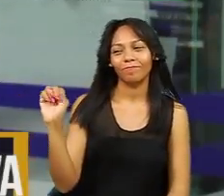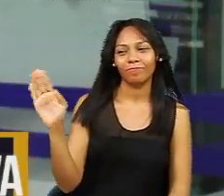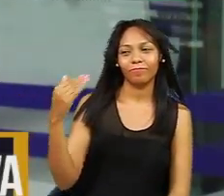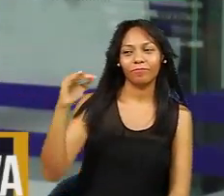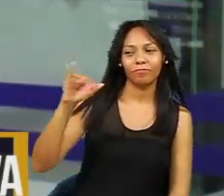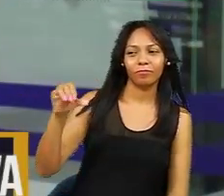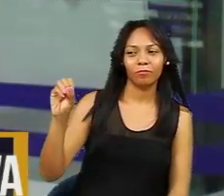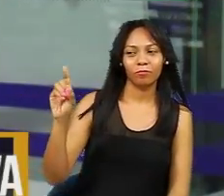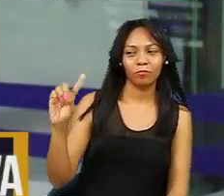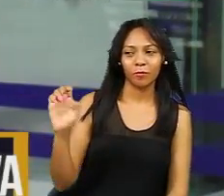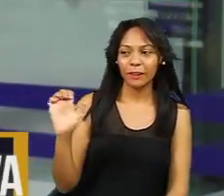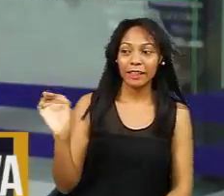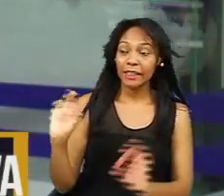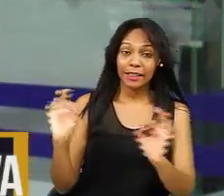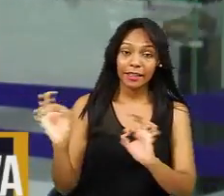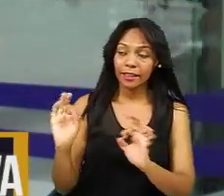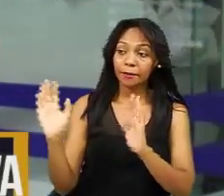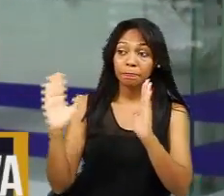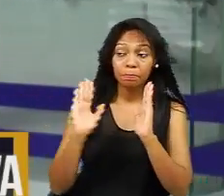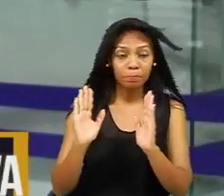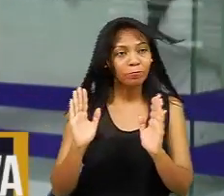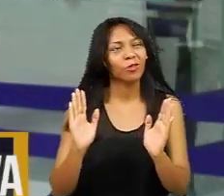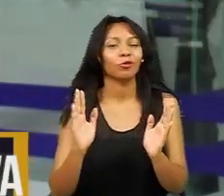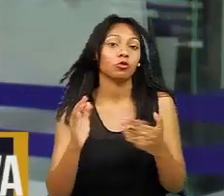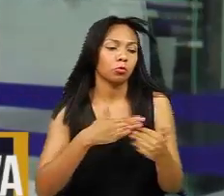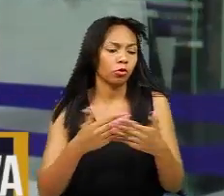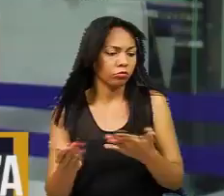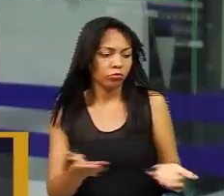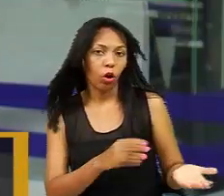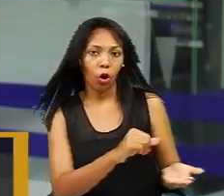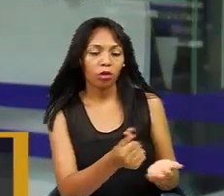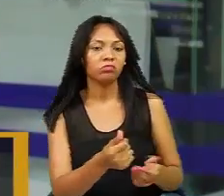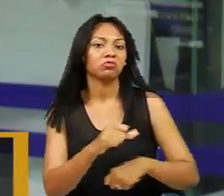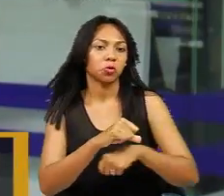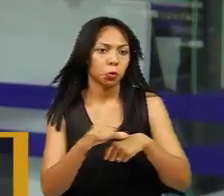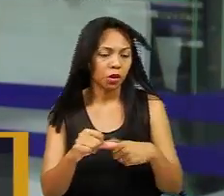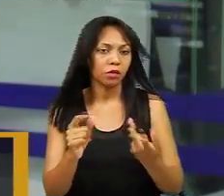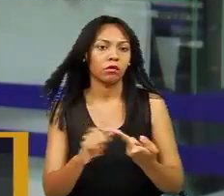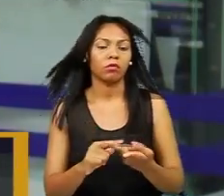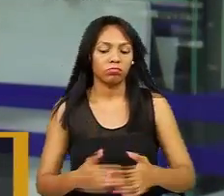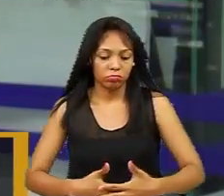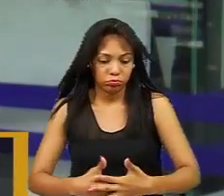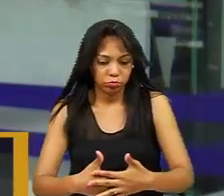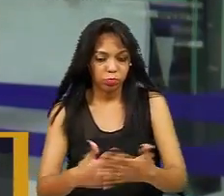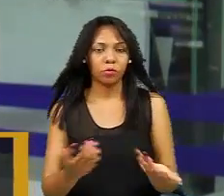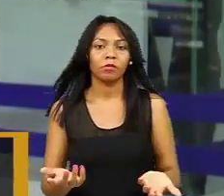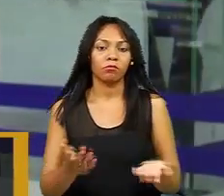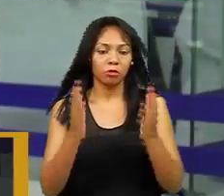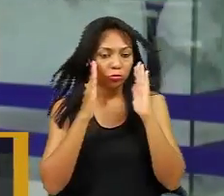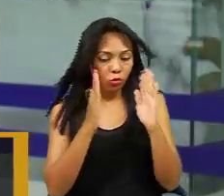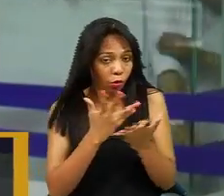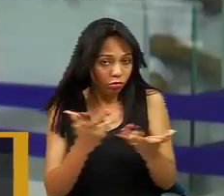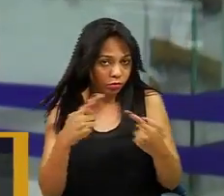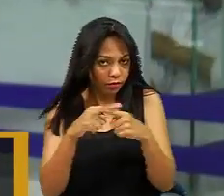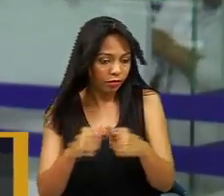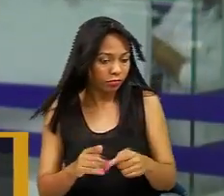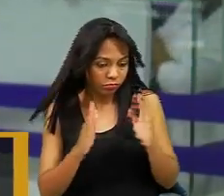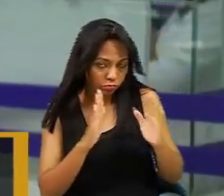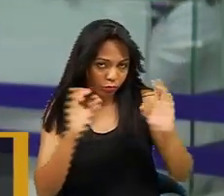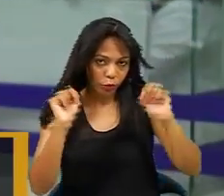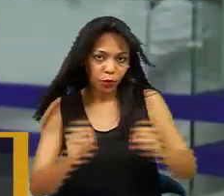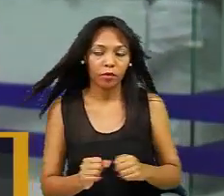clínica Magdalena por lo que es urgencia, hospitalización, cirugías, maternas. Entonces, la clínica Magdalena pues